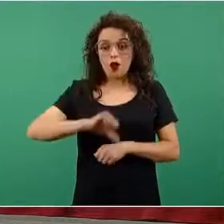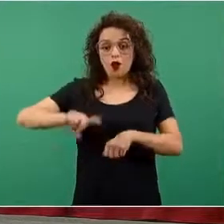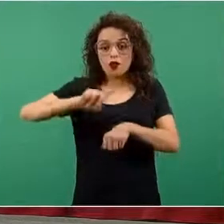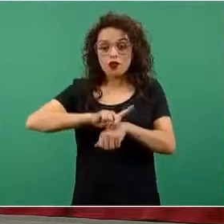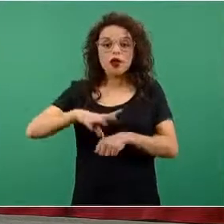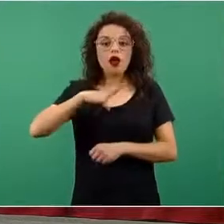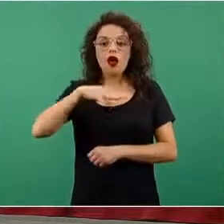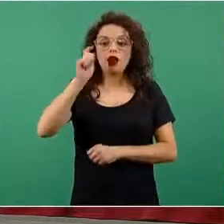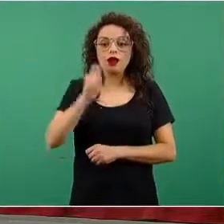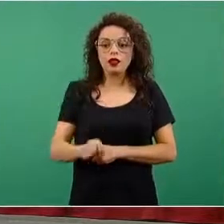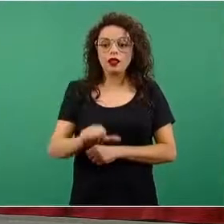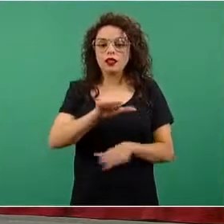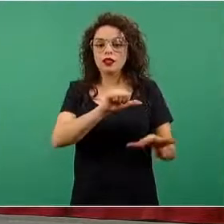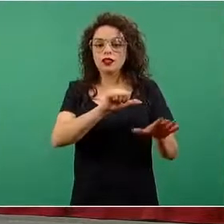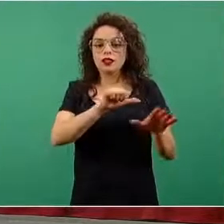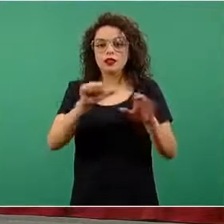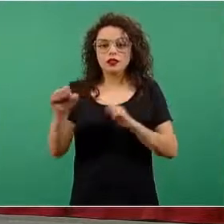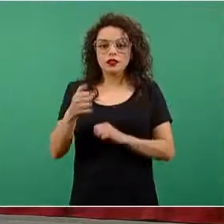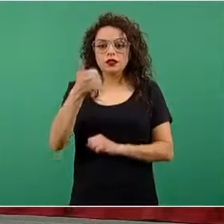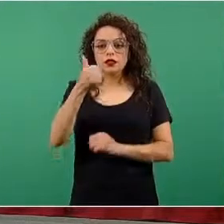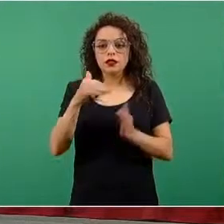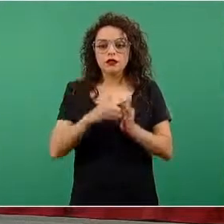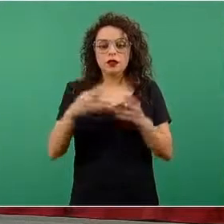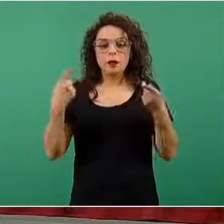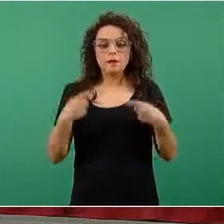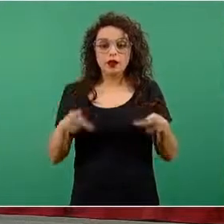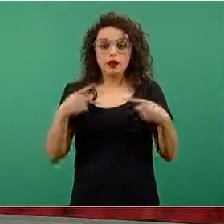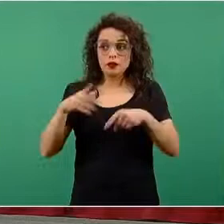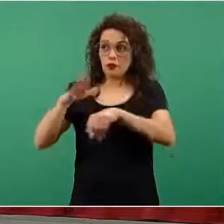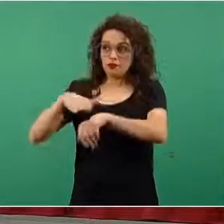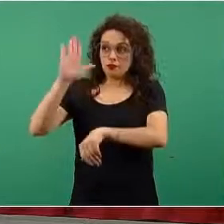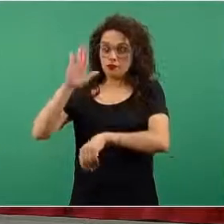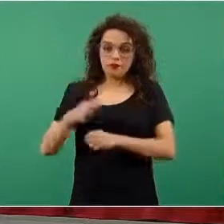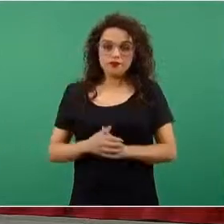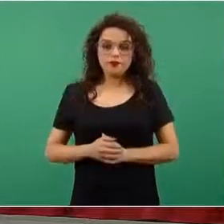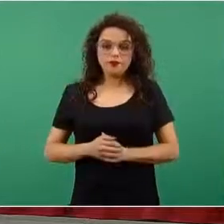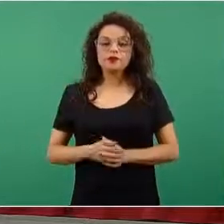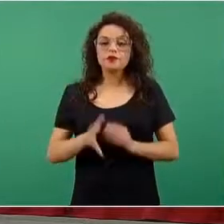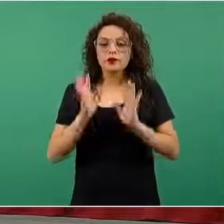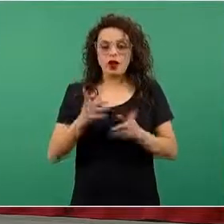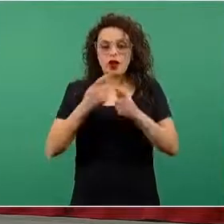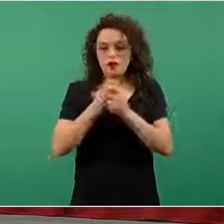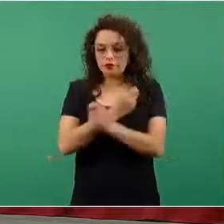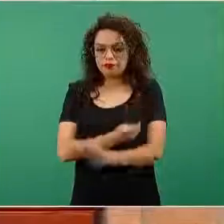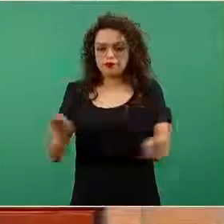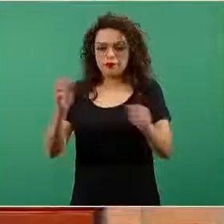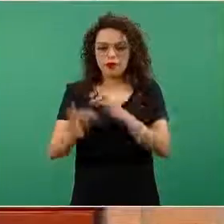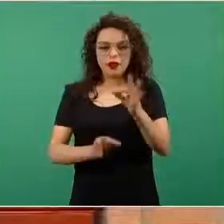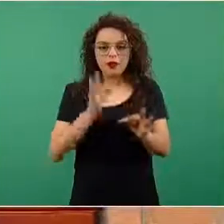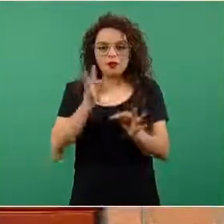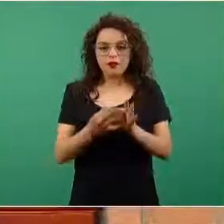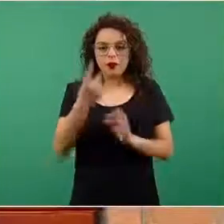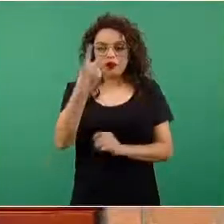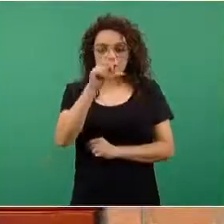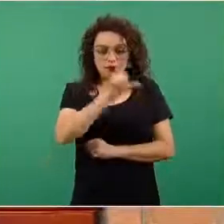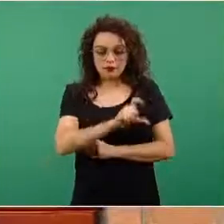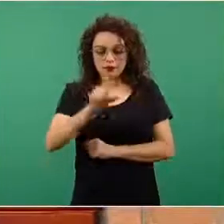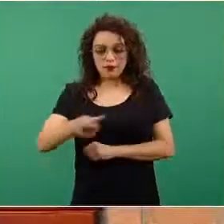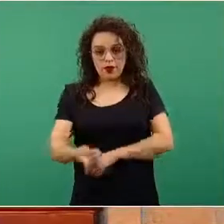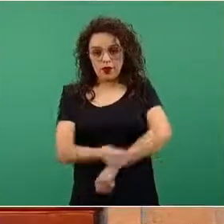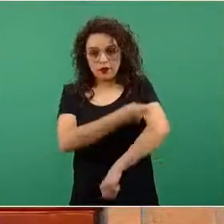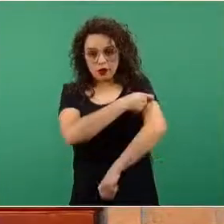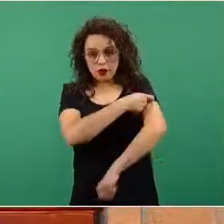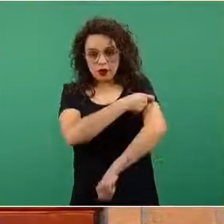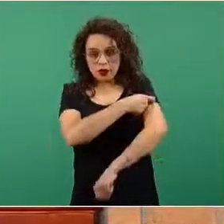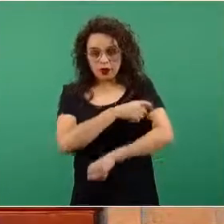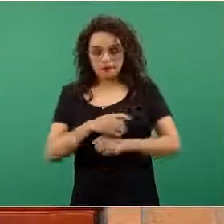de 606.000 personas que han recibido el esquema completo, es decir, las 2 dosis de la vacuna